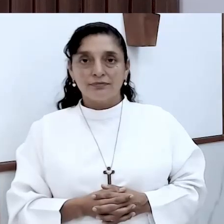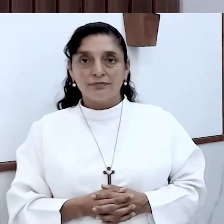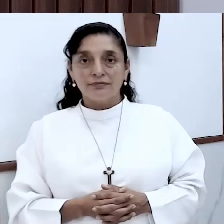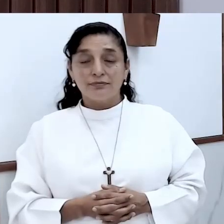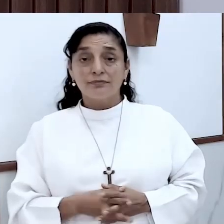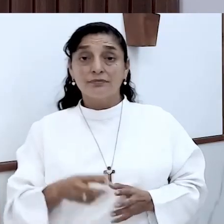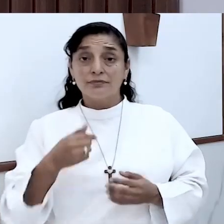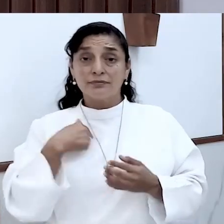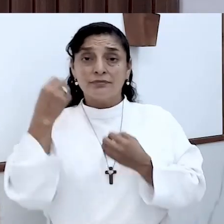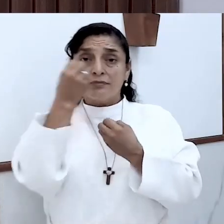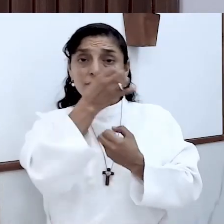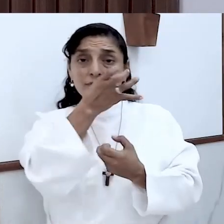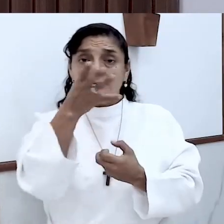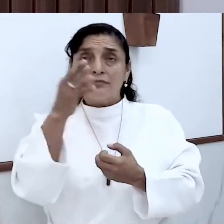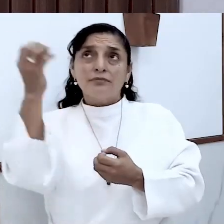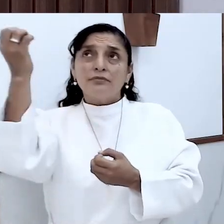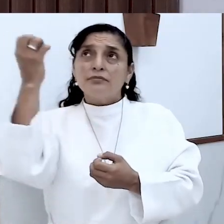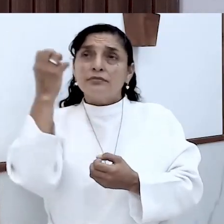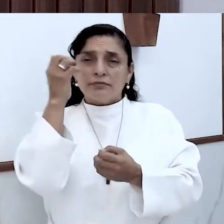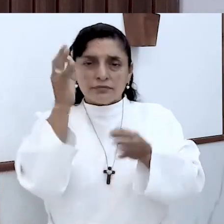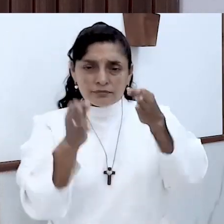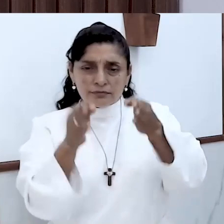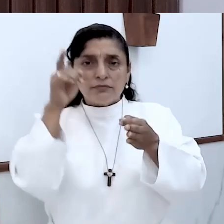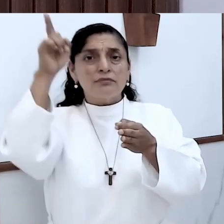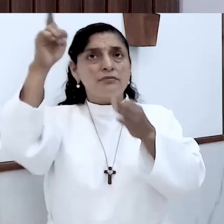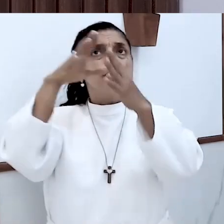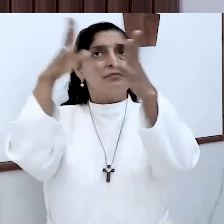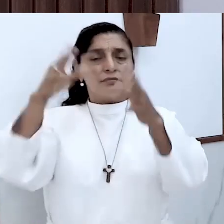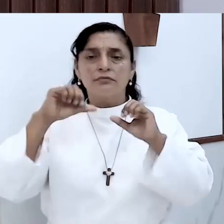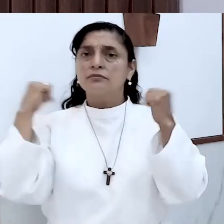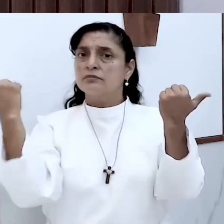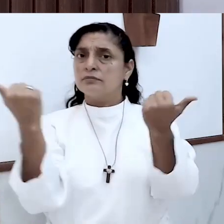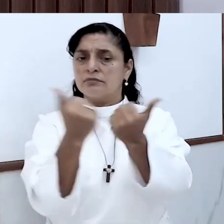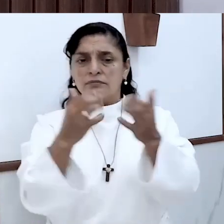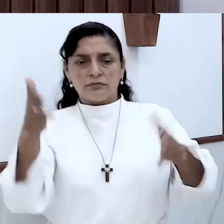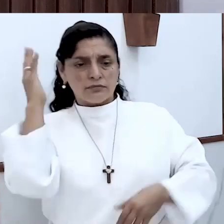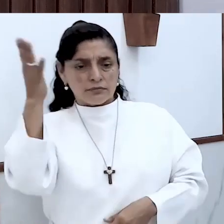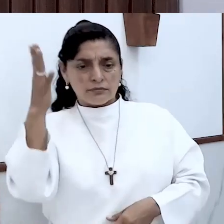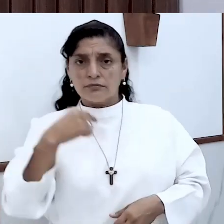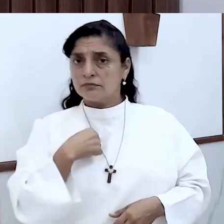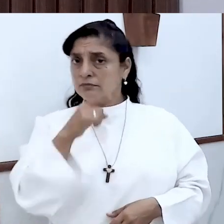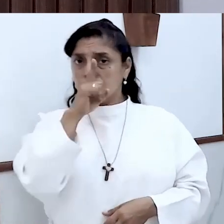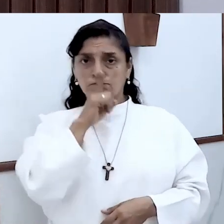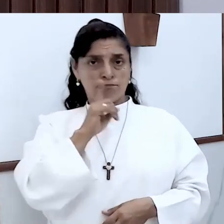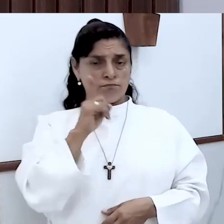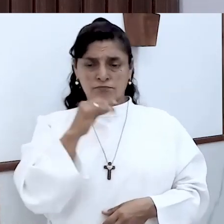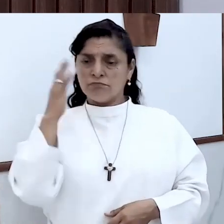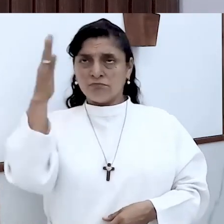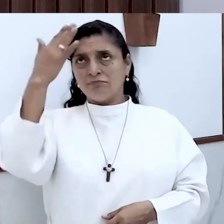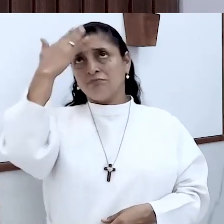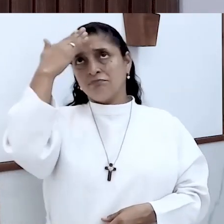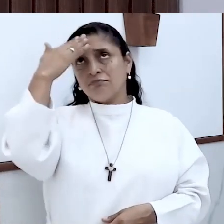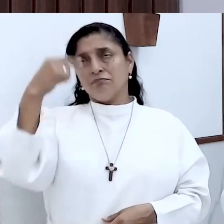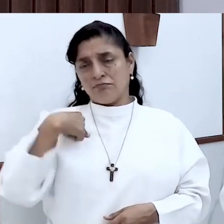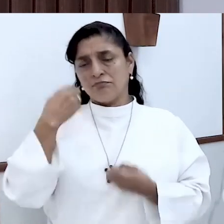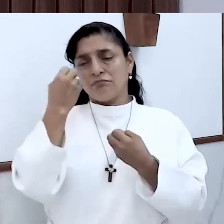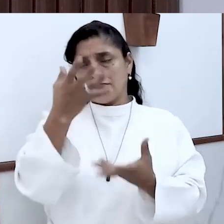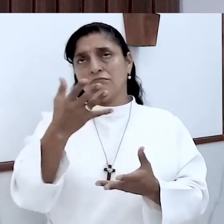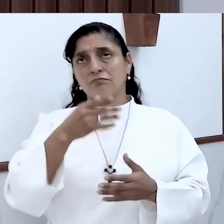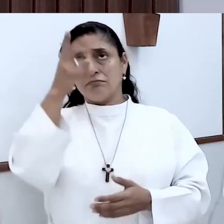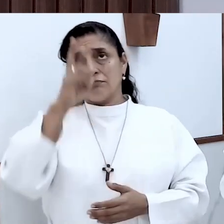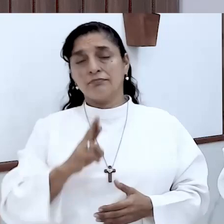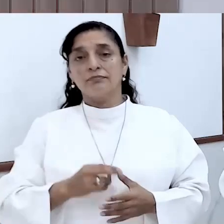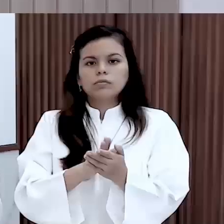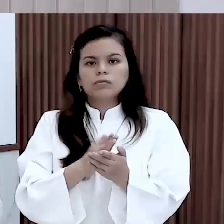voluntad. He anunciado tu justicia en la gran asamblea. No he cerrado mis labios. Tú lo sabes, Señor.